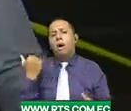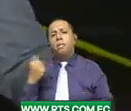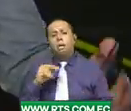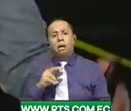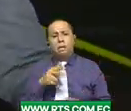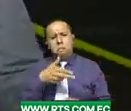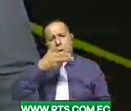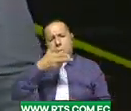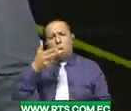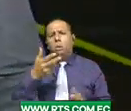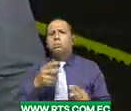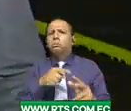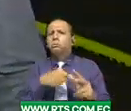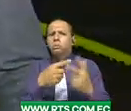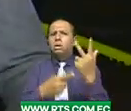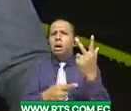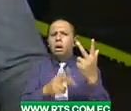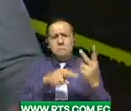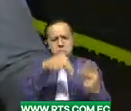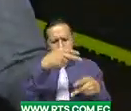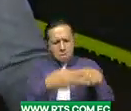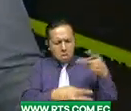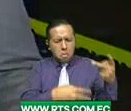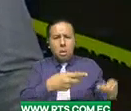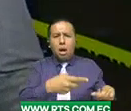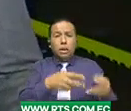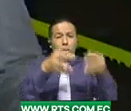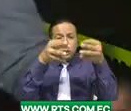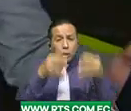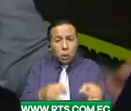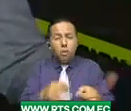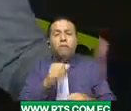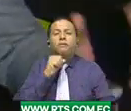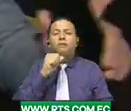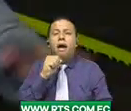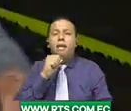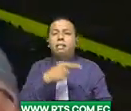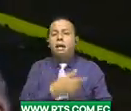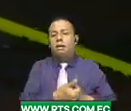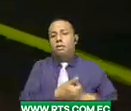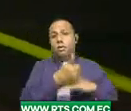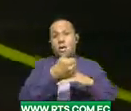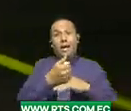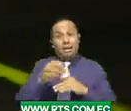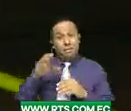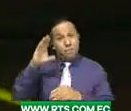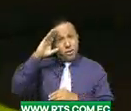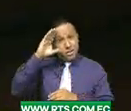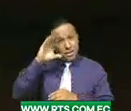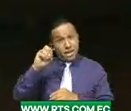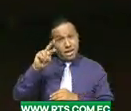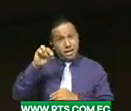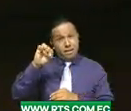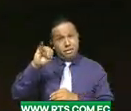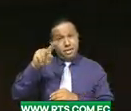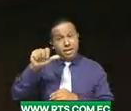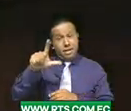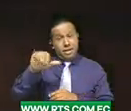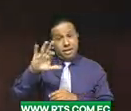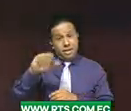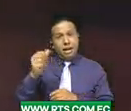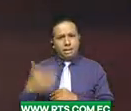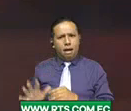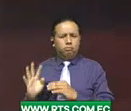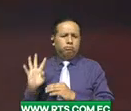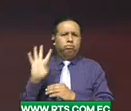heridas. Todavía se tendría que confirmar esta noticia criminalística. Ya se hizo presente, si mi compañero David Aranti me ayuda con unas